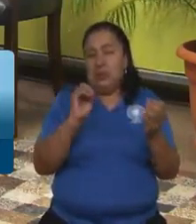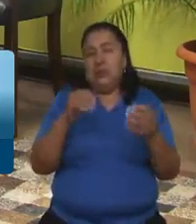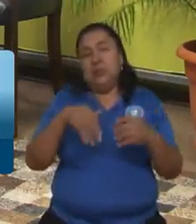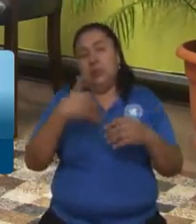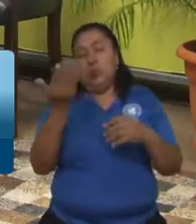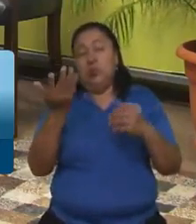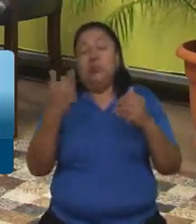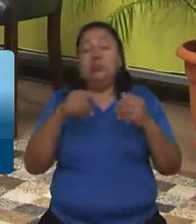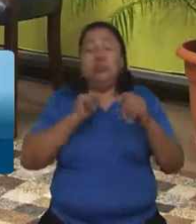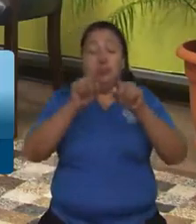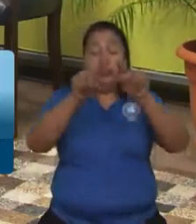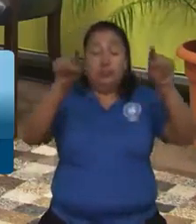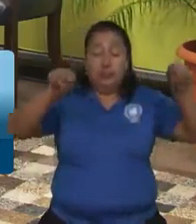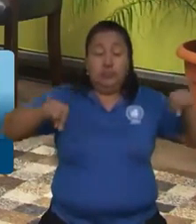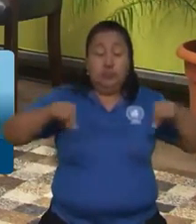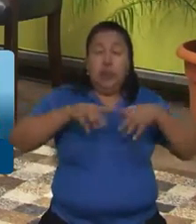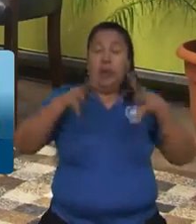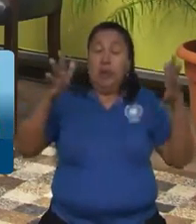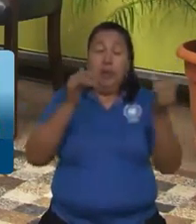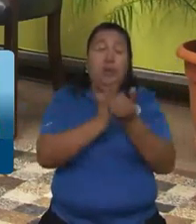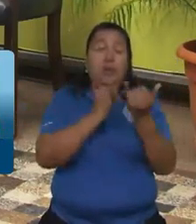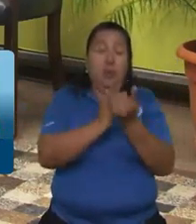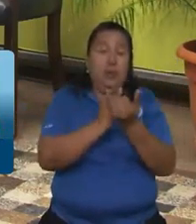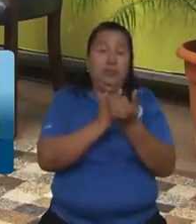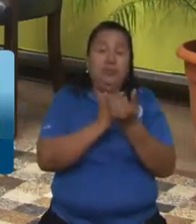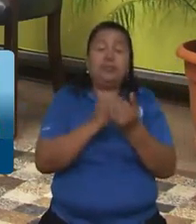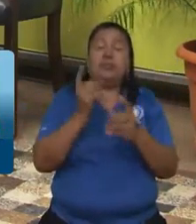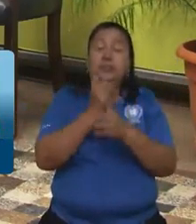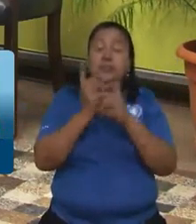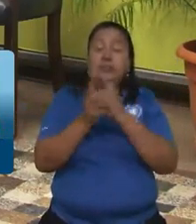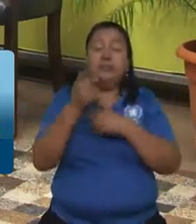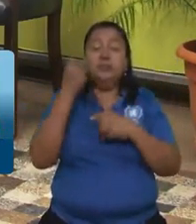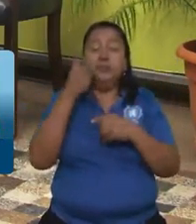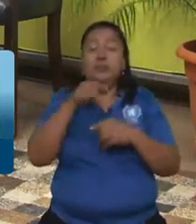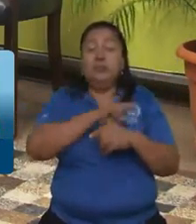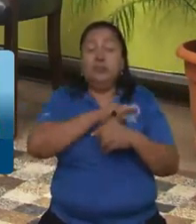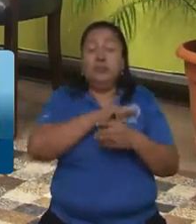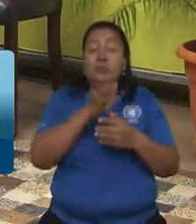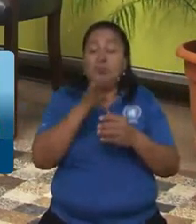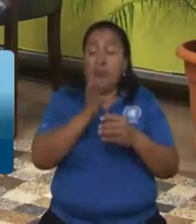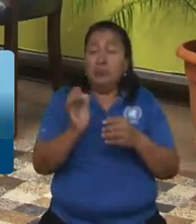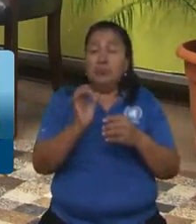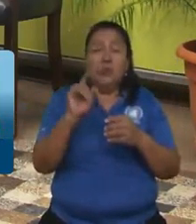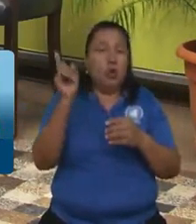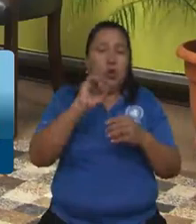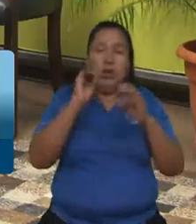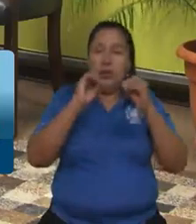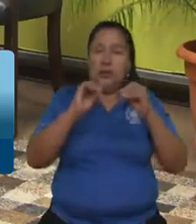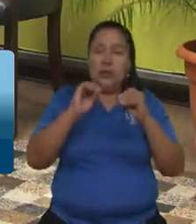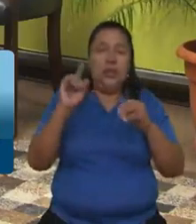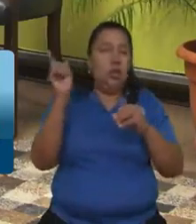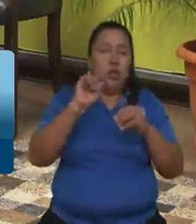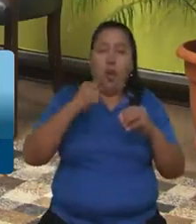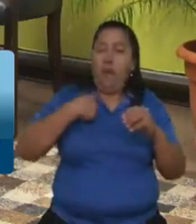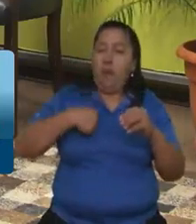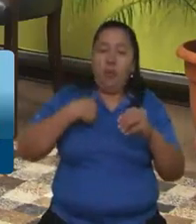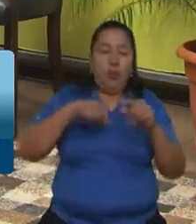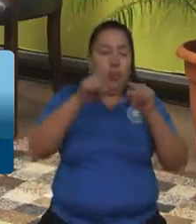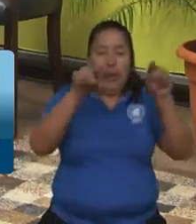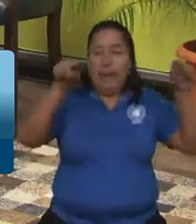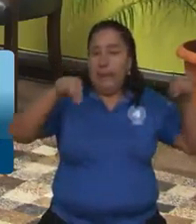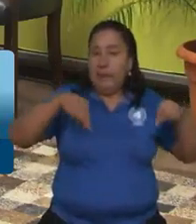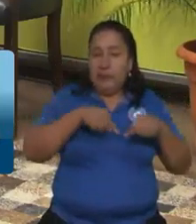la misma población, y te estás bañando con agua sucia. No, y es visible, obviamente, que si usted mira revuelto de puro lodo, obviamente no se va a bañar. Sí, si no son aguas